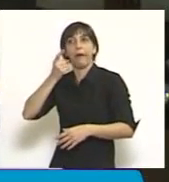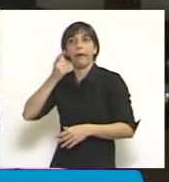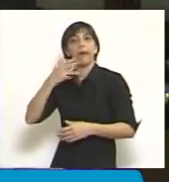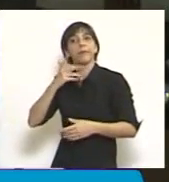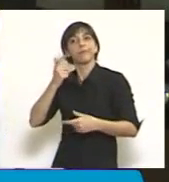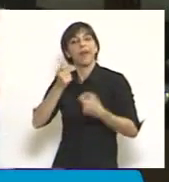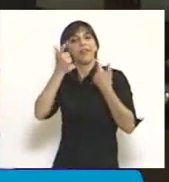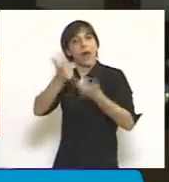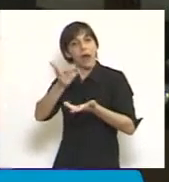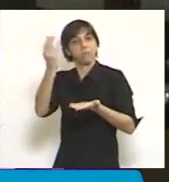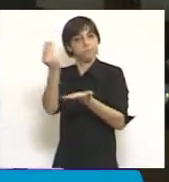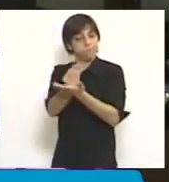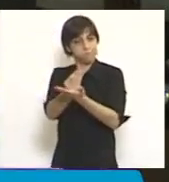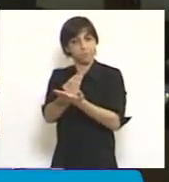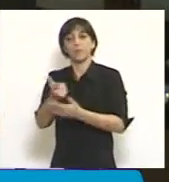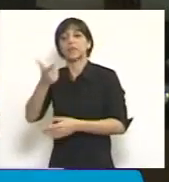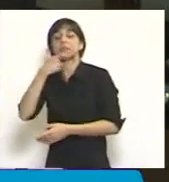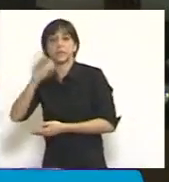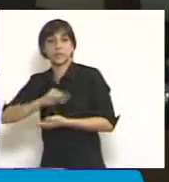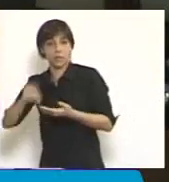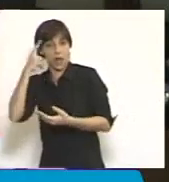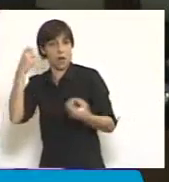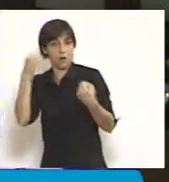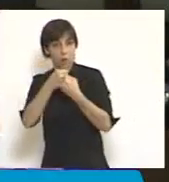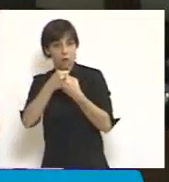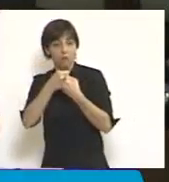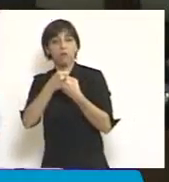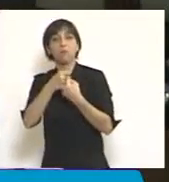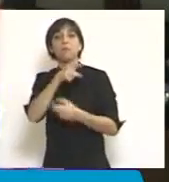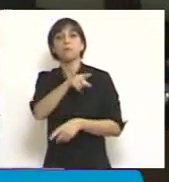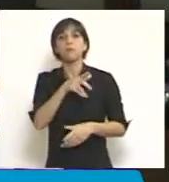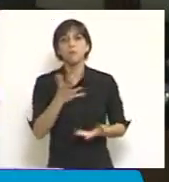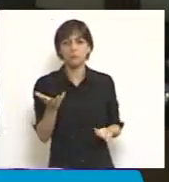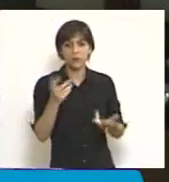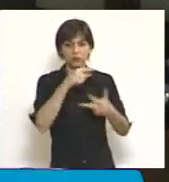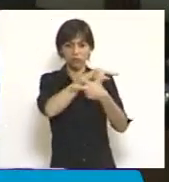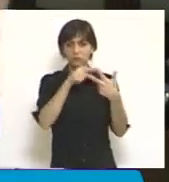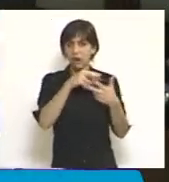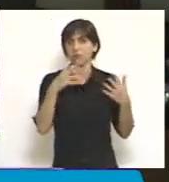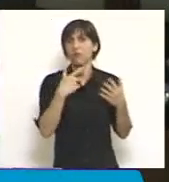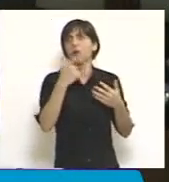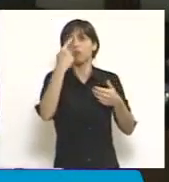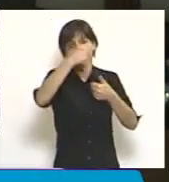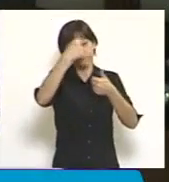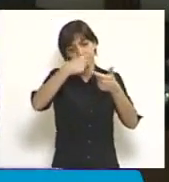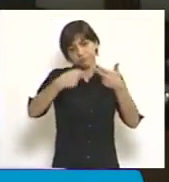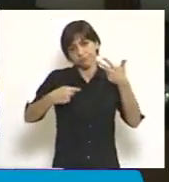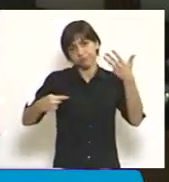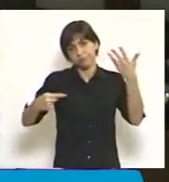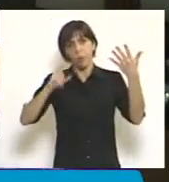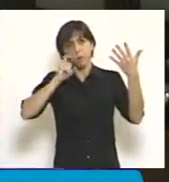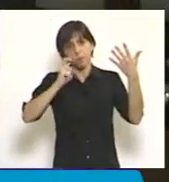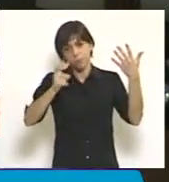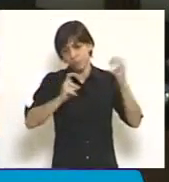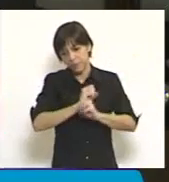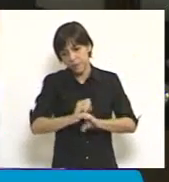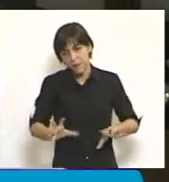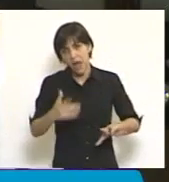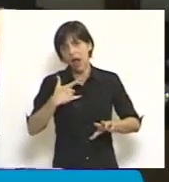tener la participación y la intervención que la Constitución les confiere. Es decir, el Senado debe dar acuerdo y el Poder